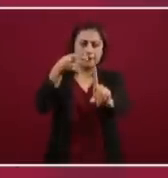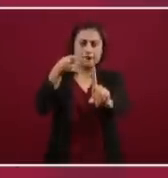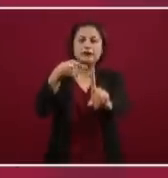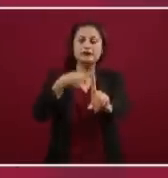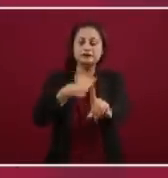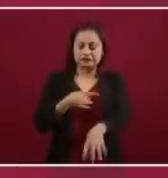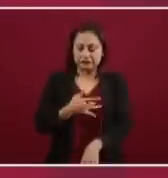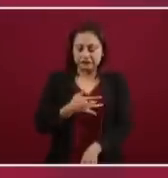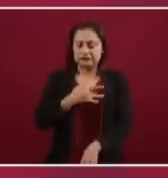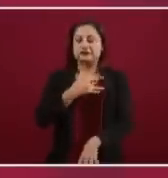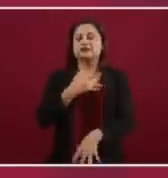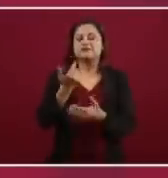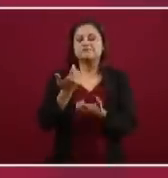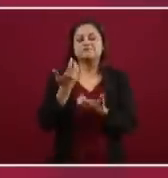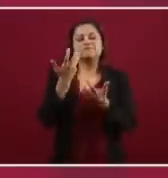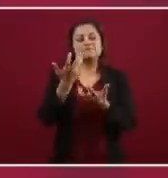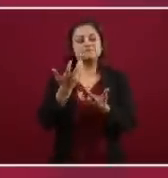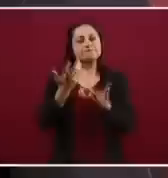que se